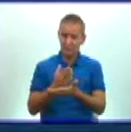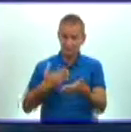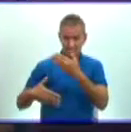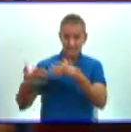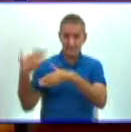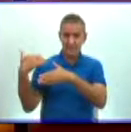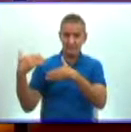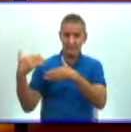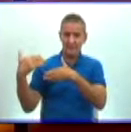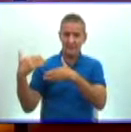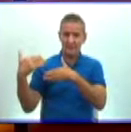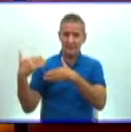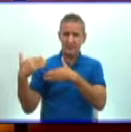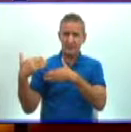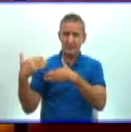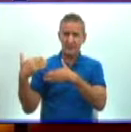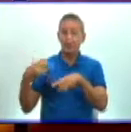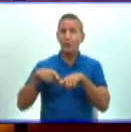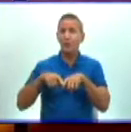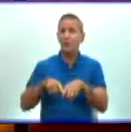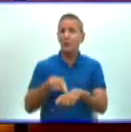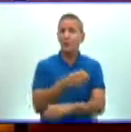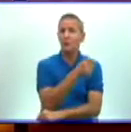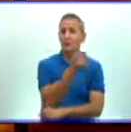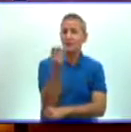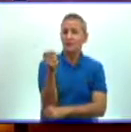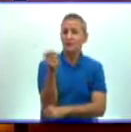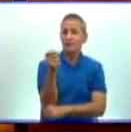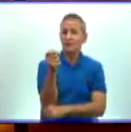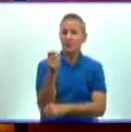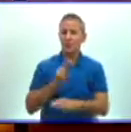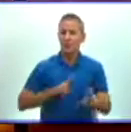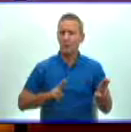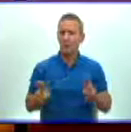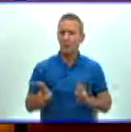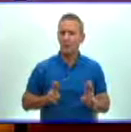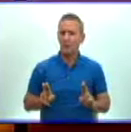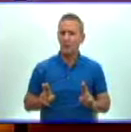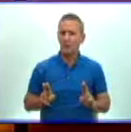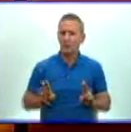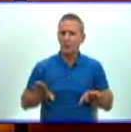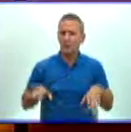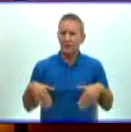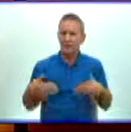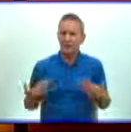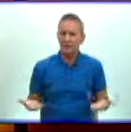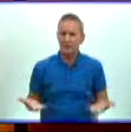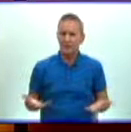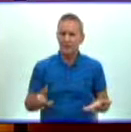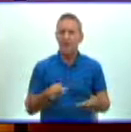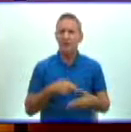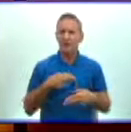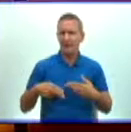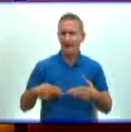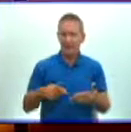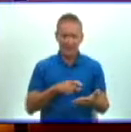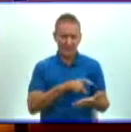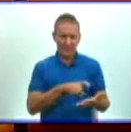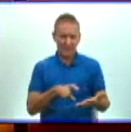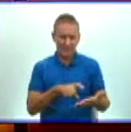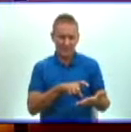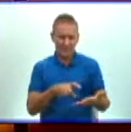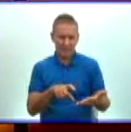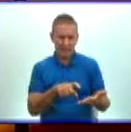por parte de sus maestros la orientación para la redacción de un